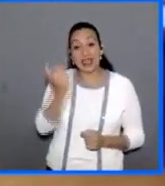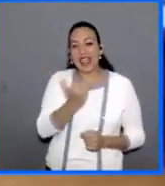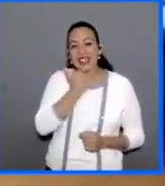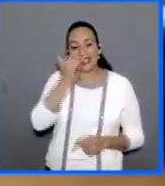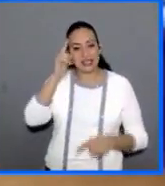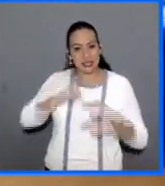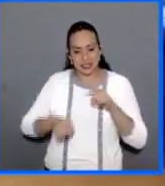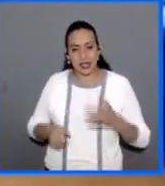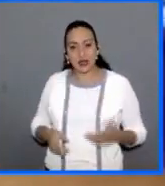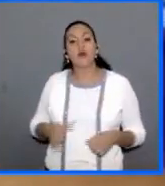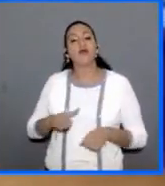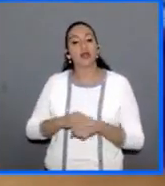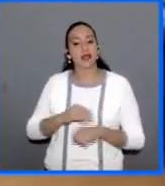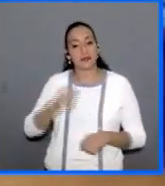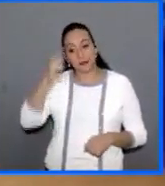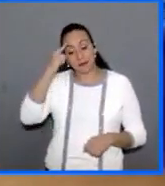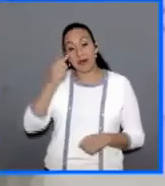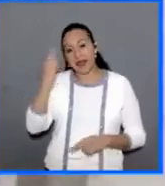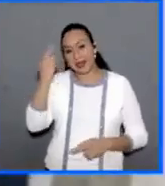del cáncer de próstata.